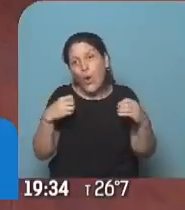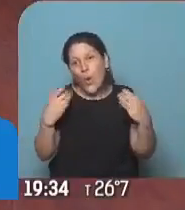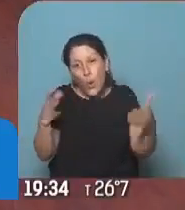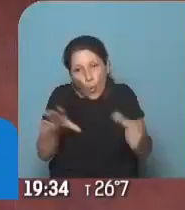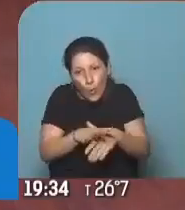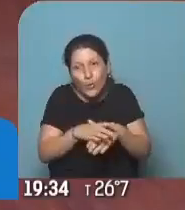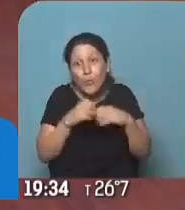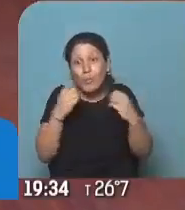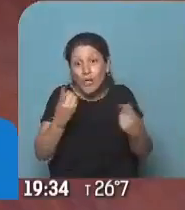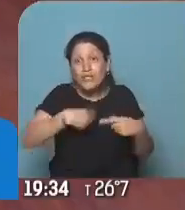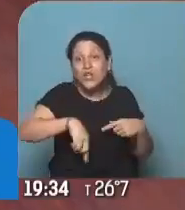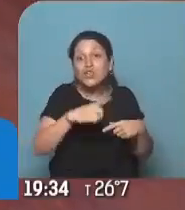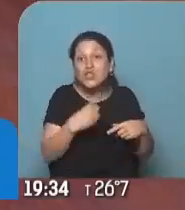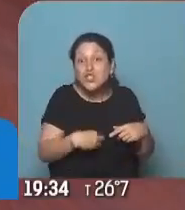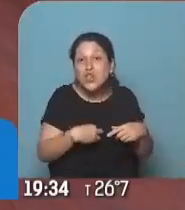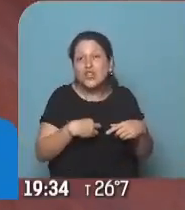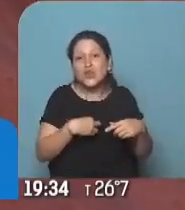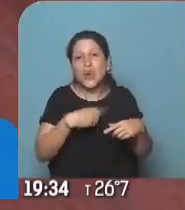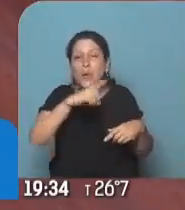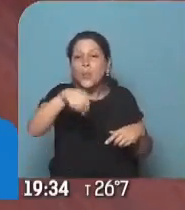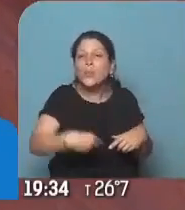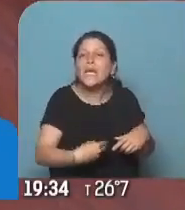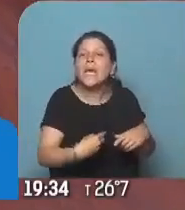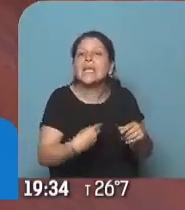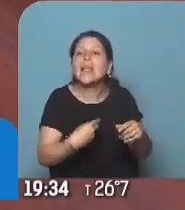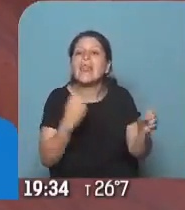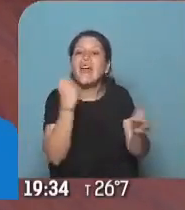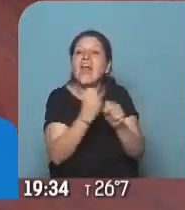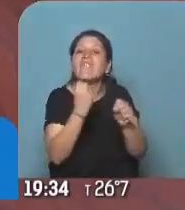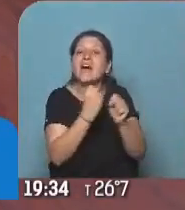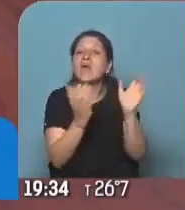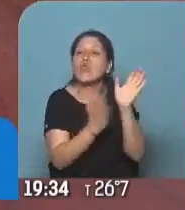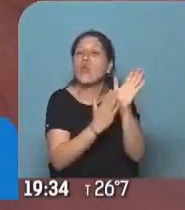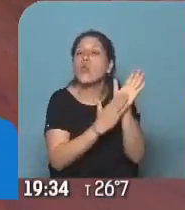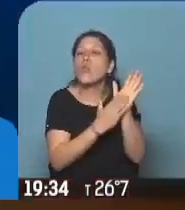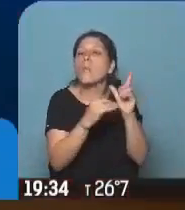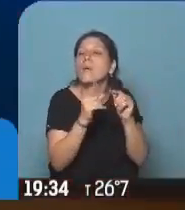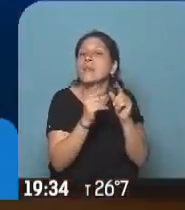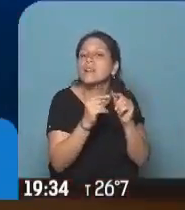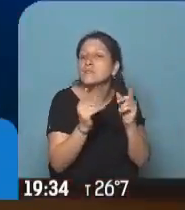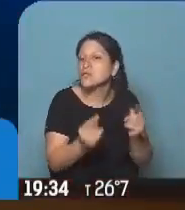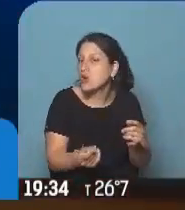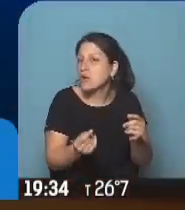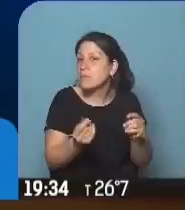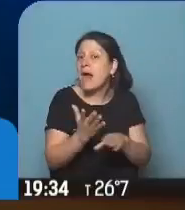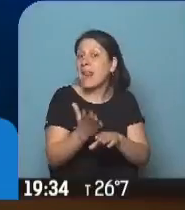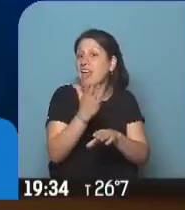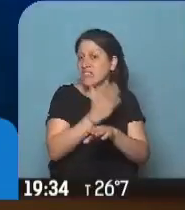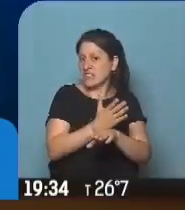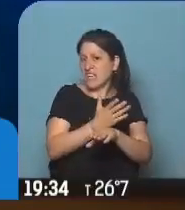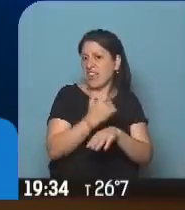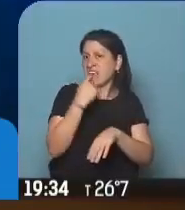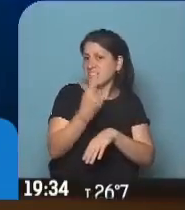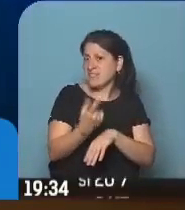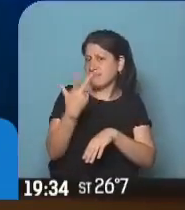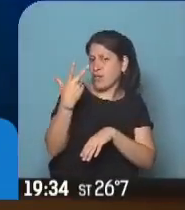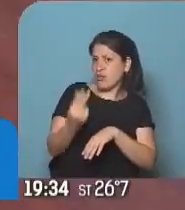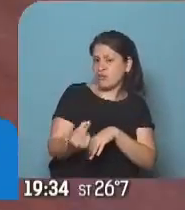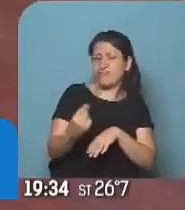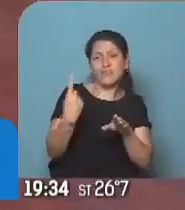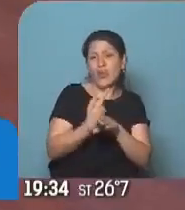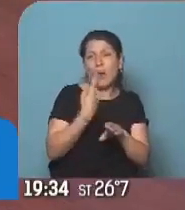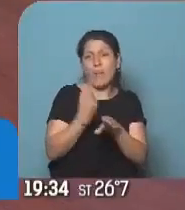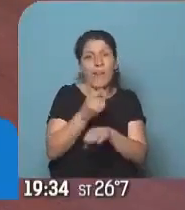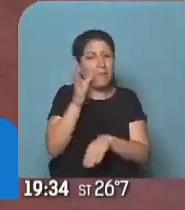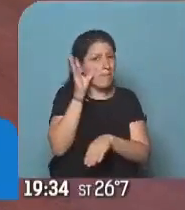este trabajo de documentación, para que la realidad no se niegue, y no se puede tapar con un dedo